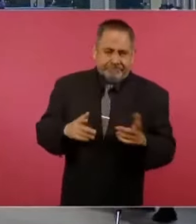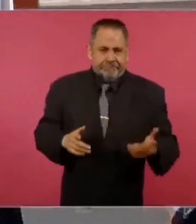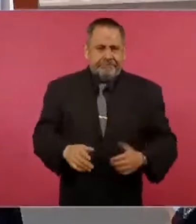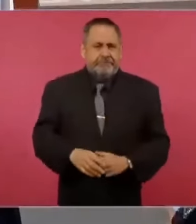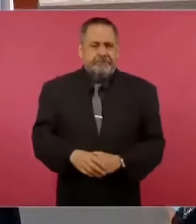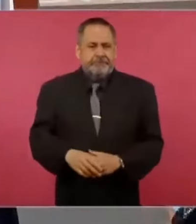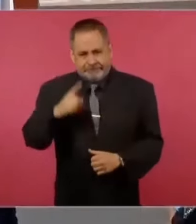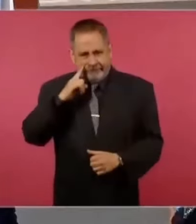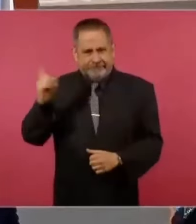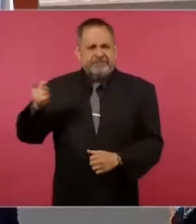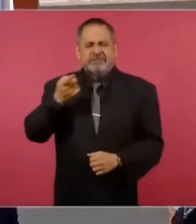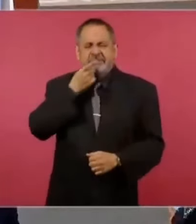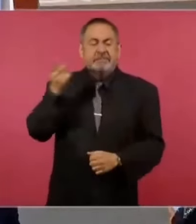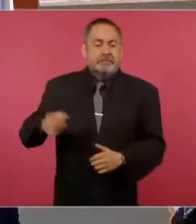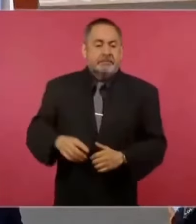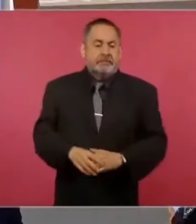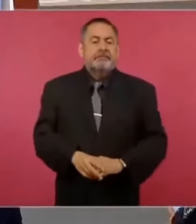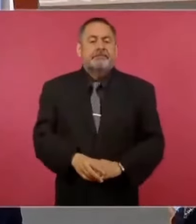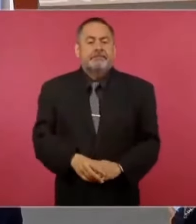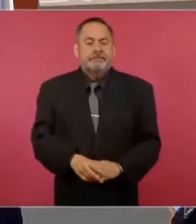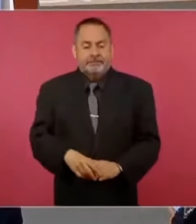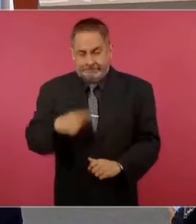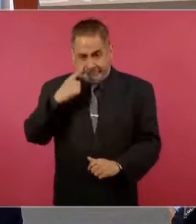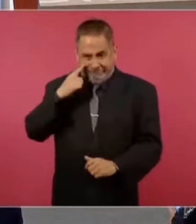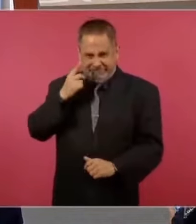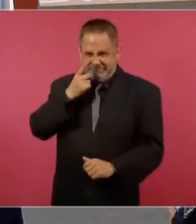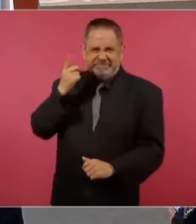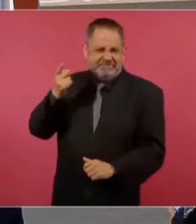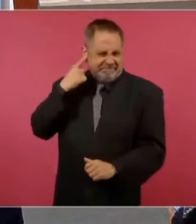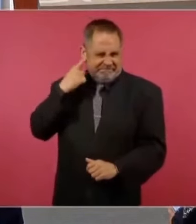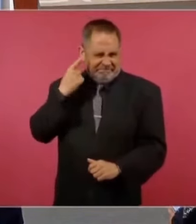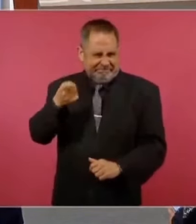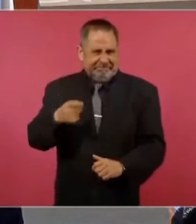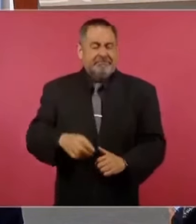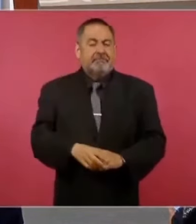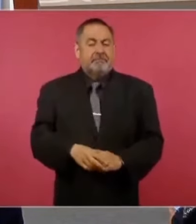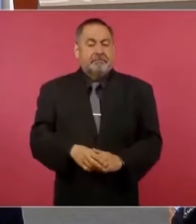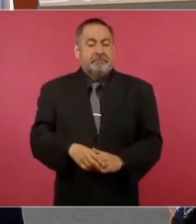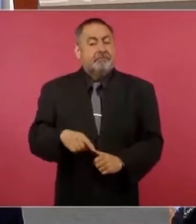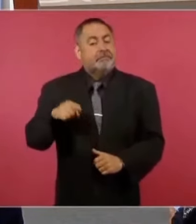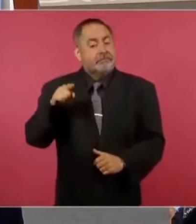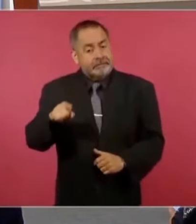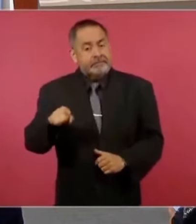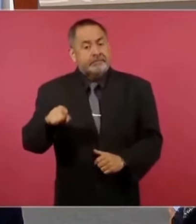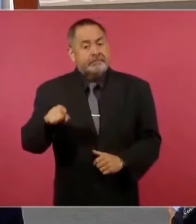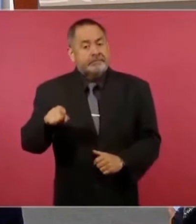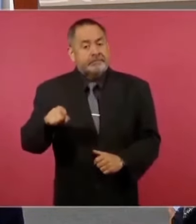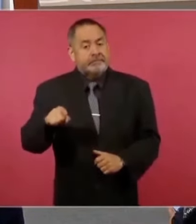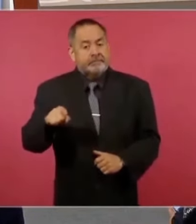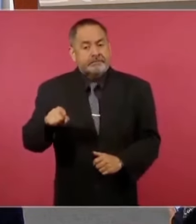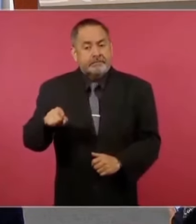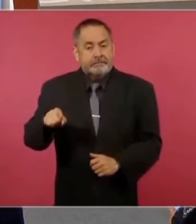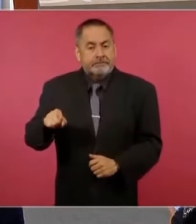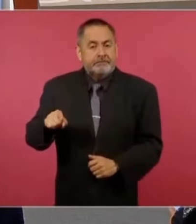papacho Qué dice véanlo escuchen Este era